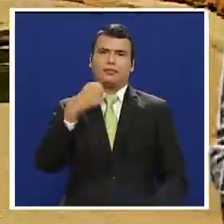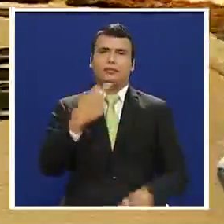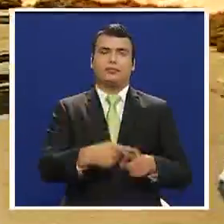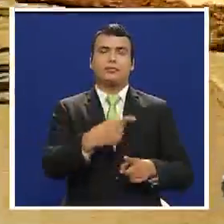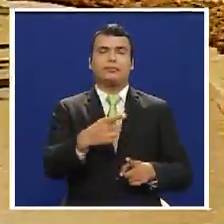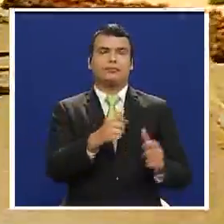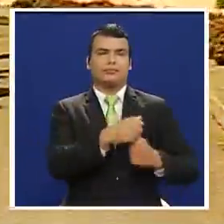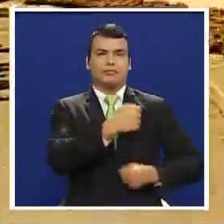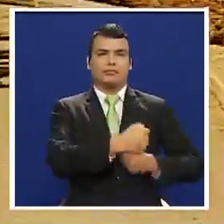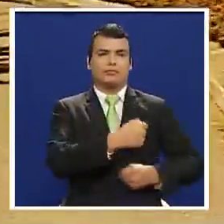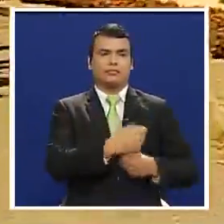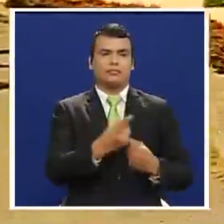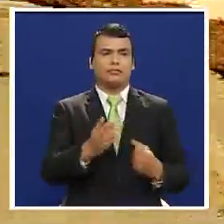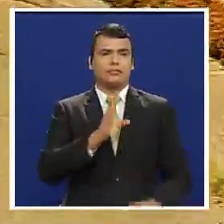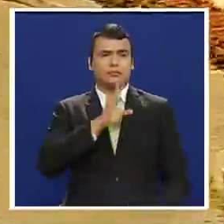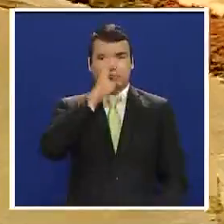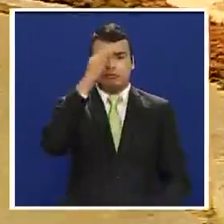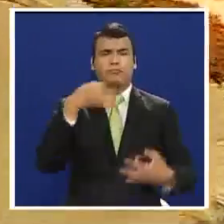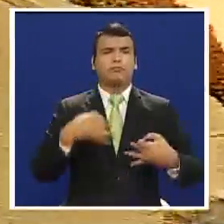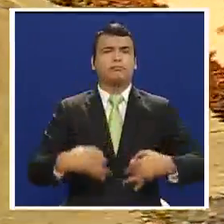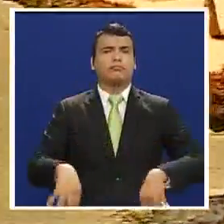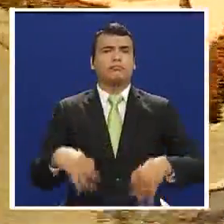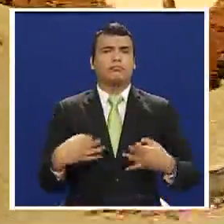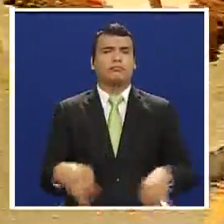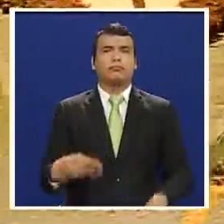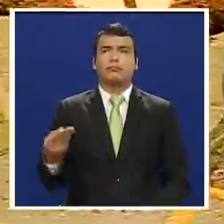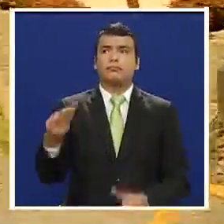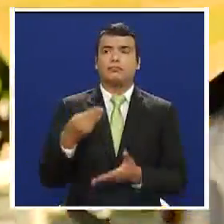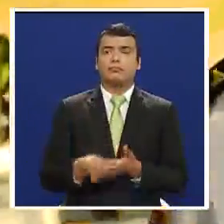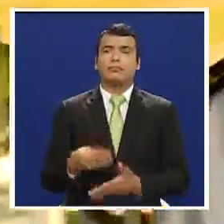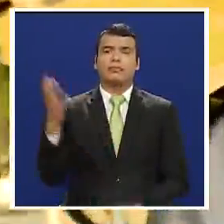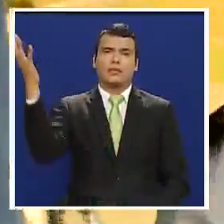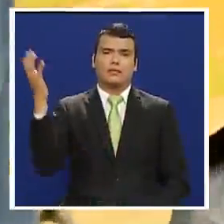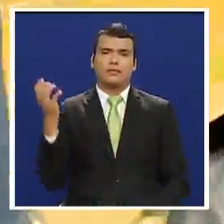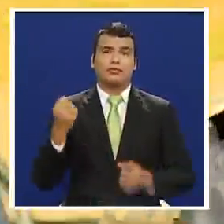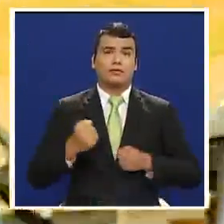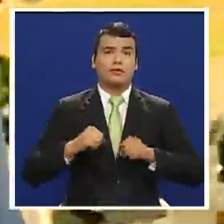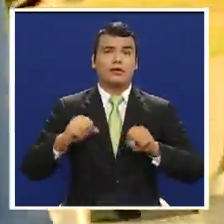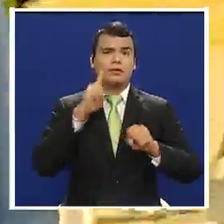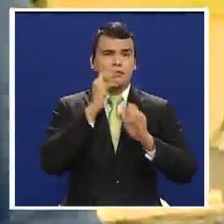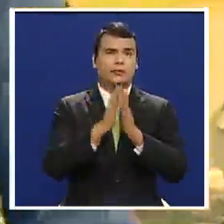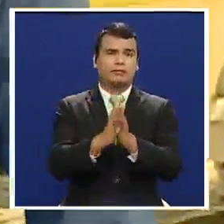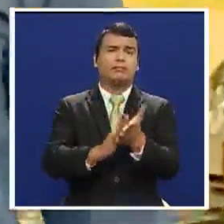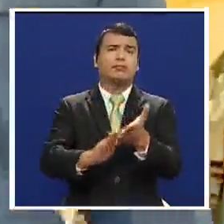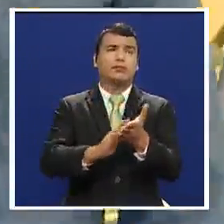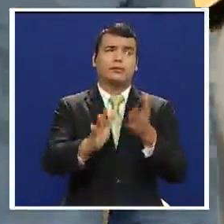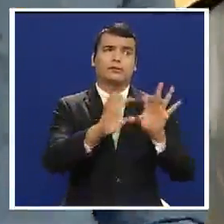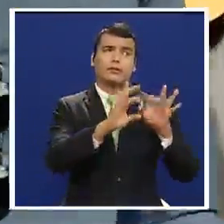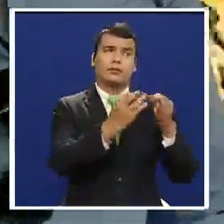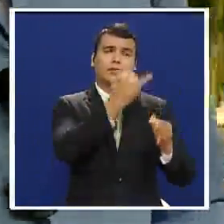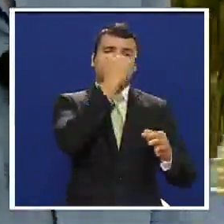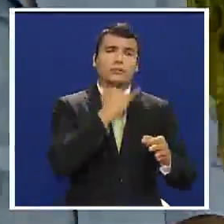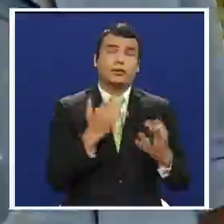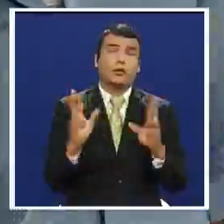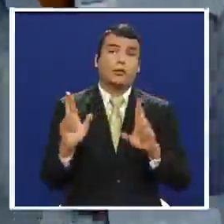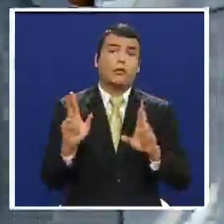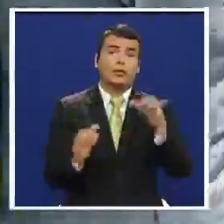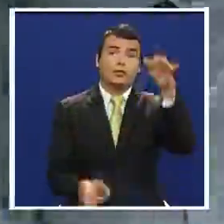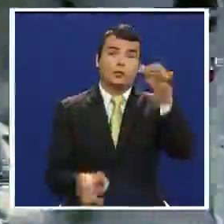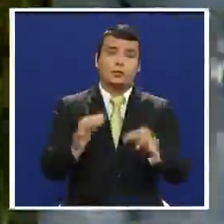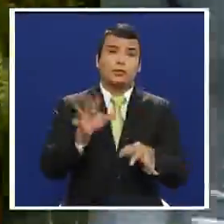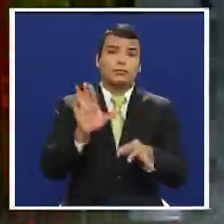esa espinita, sí. Y mire que 10 años después eso explotó. Hace poco recibió la noticia de que la justicia había fallado en su contra, luego